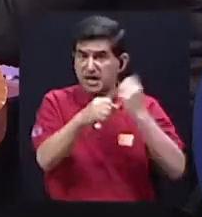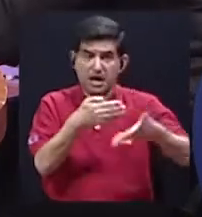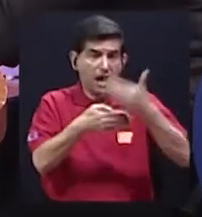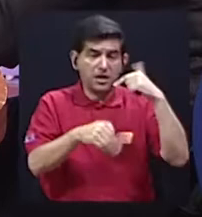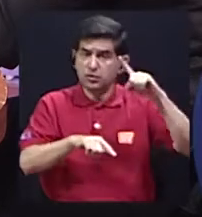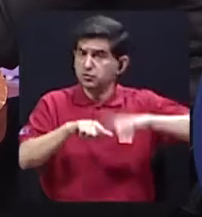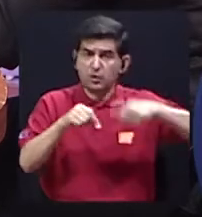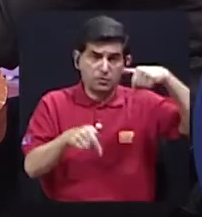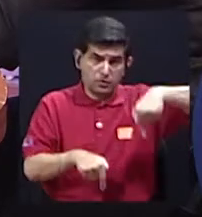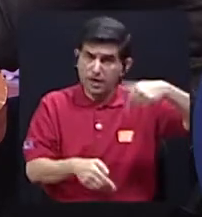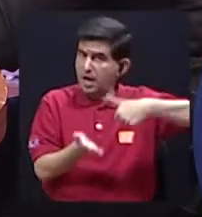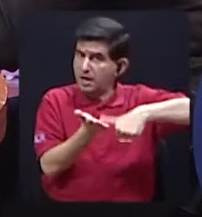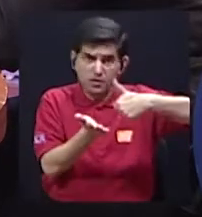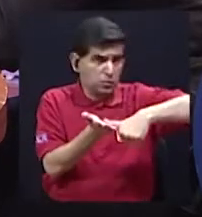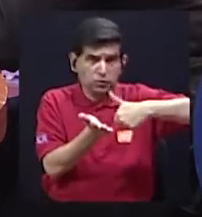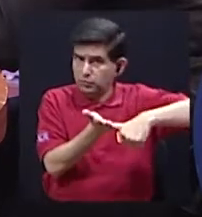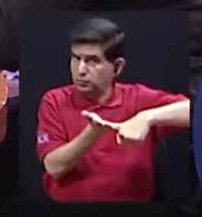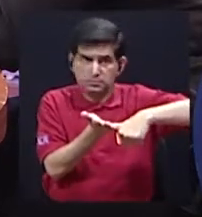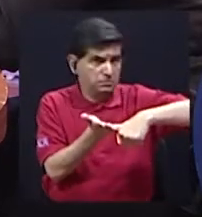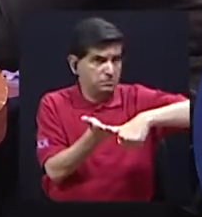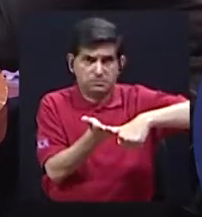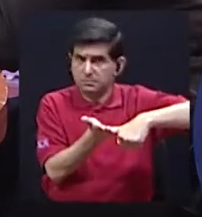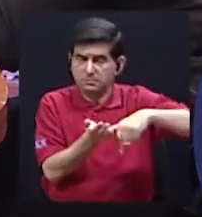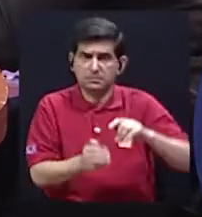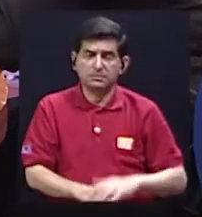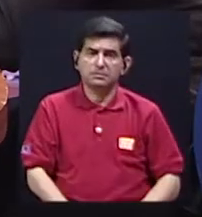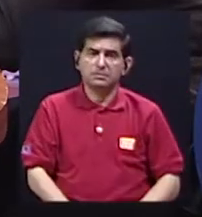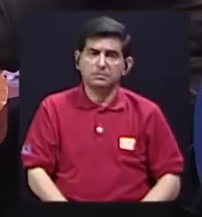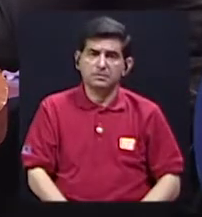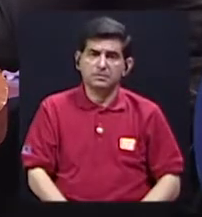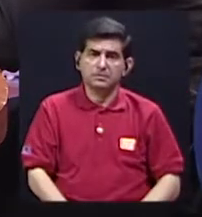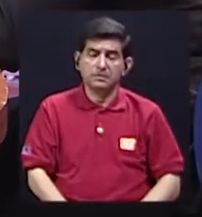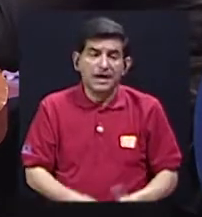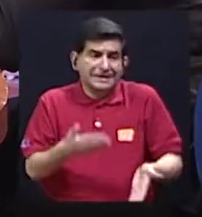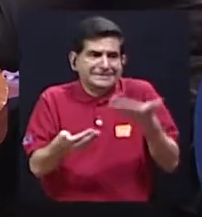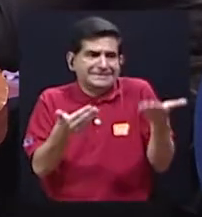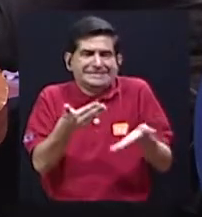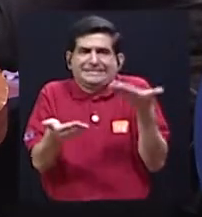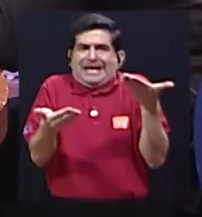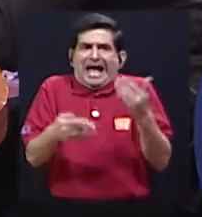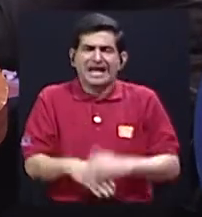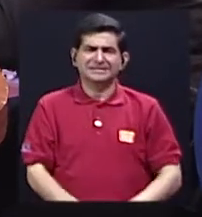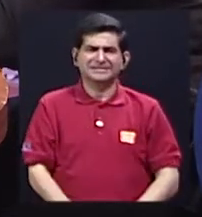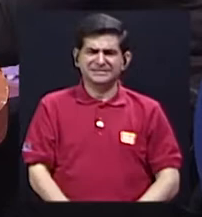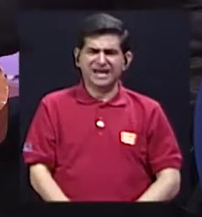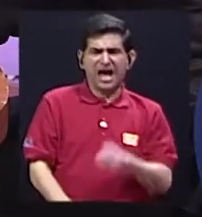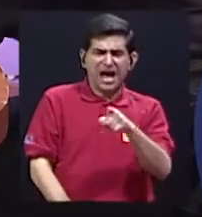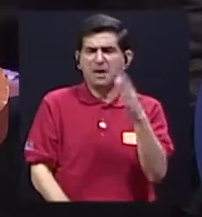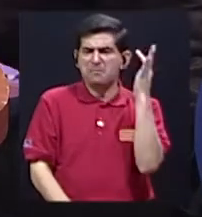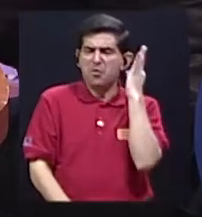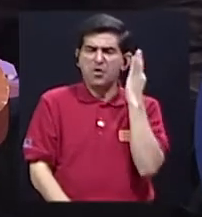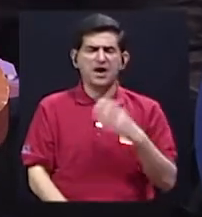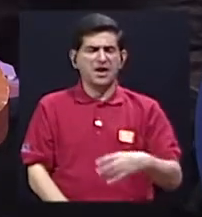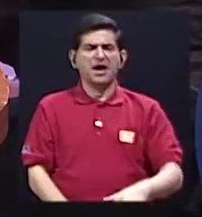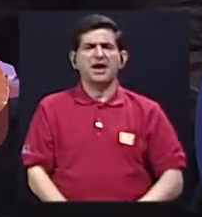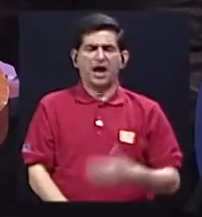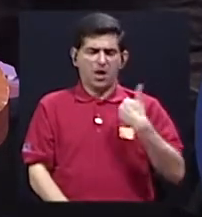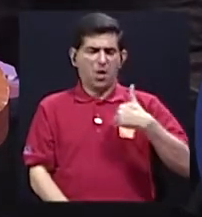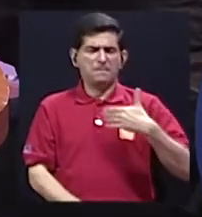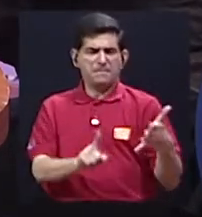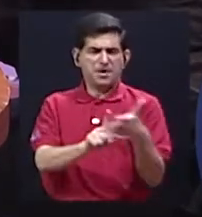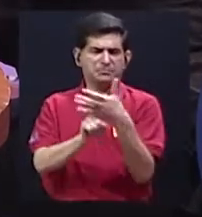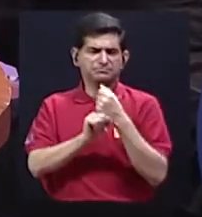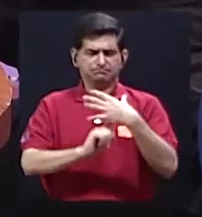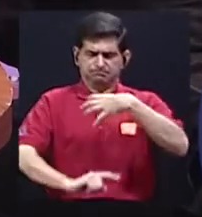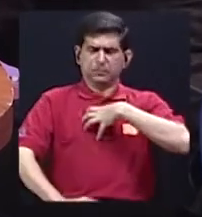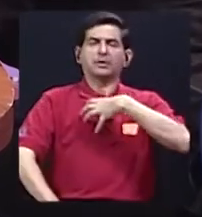no podíamos votar que era prácticamente propiedad pasaba a ser prácticamente propiedad del hombre